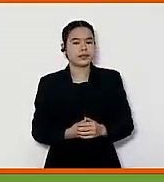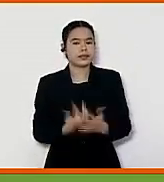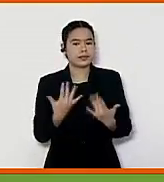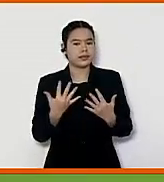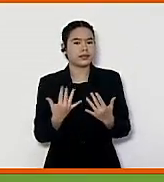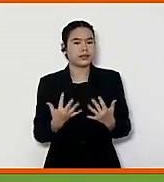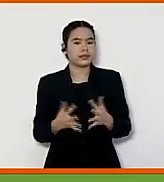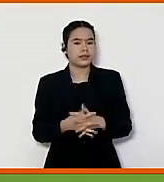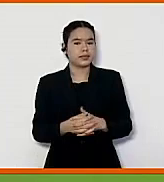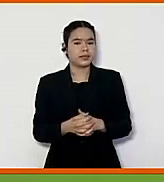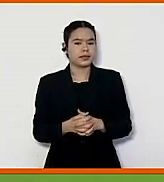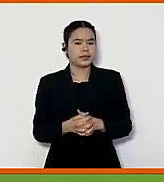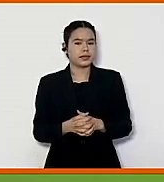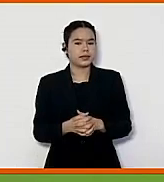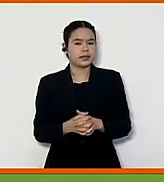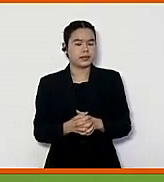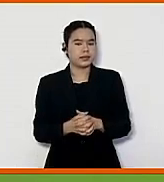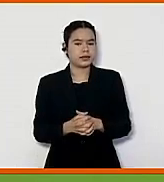es